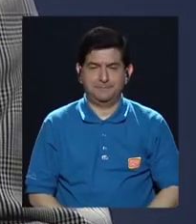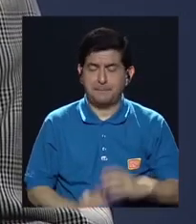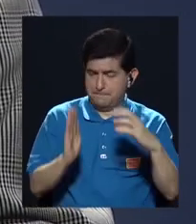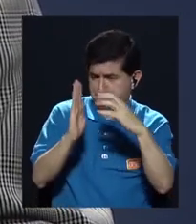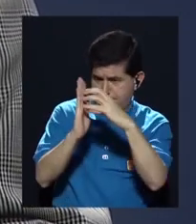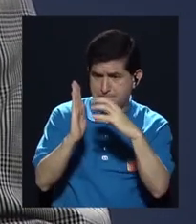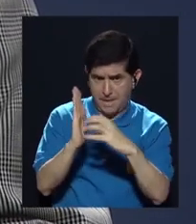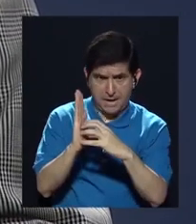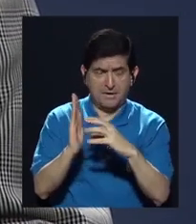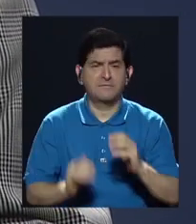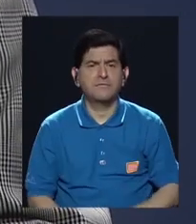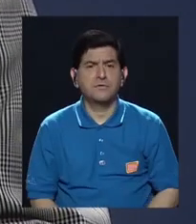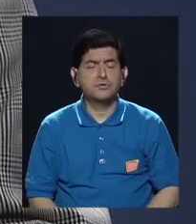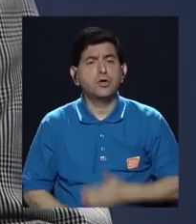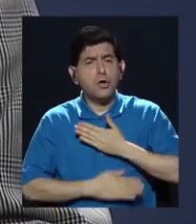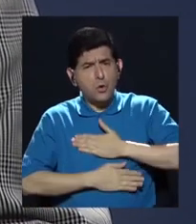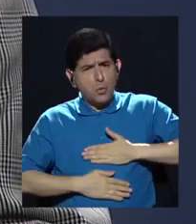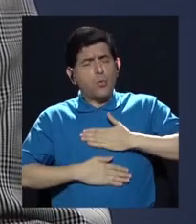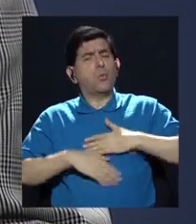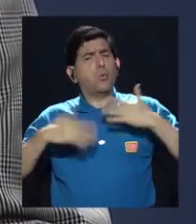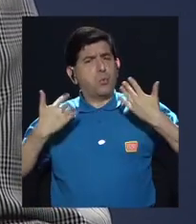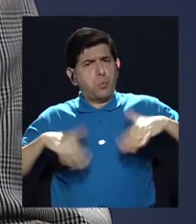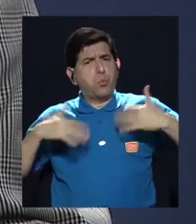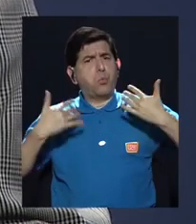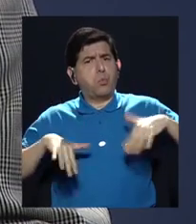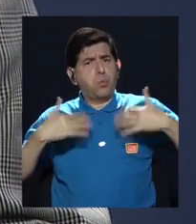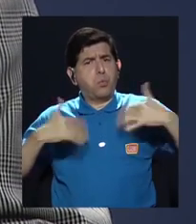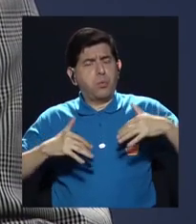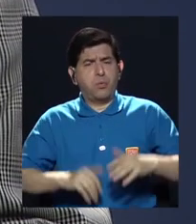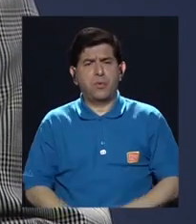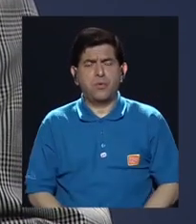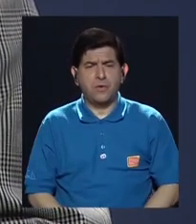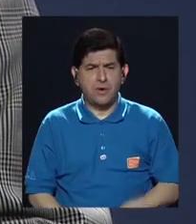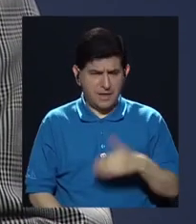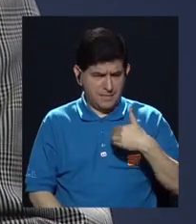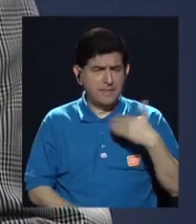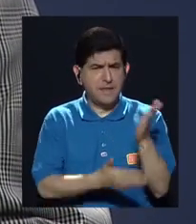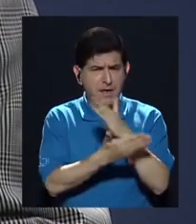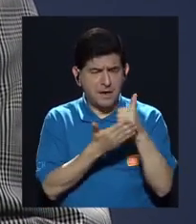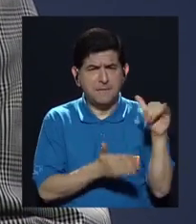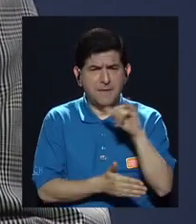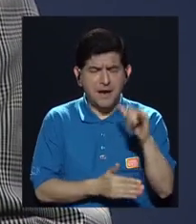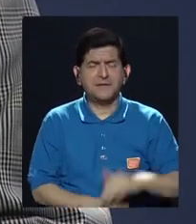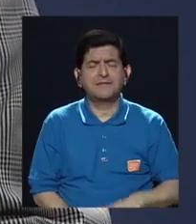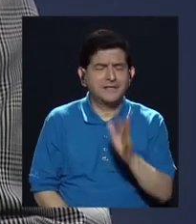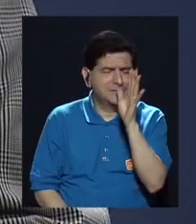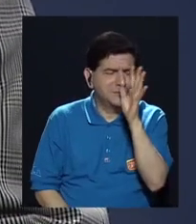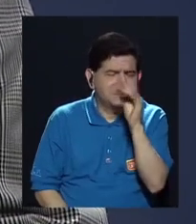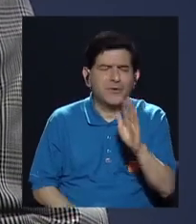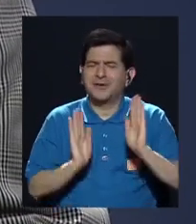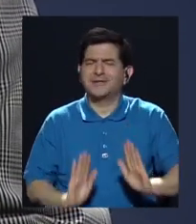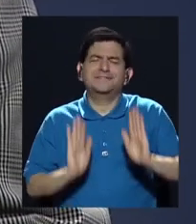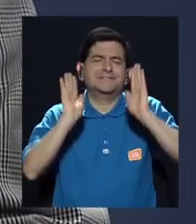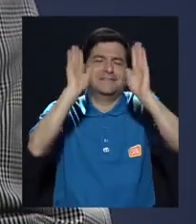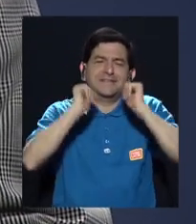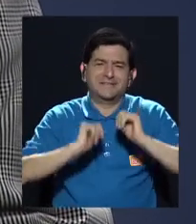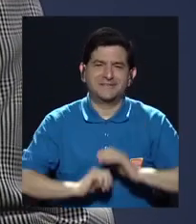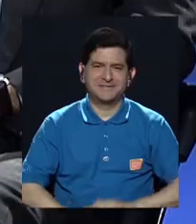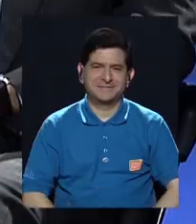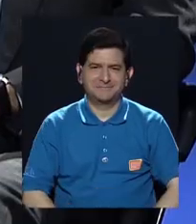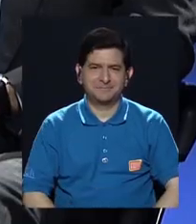Quijote, y los disfrutábamos muchísimo. El Quijote tiene partes también humorísticas